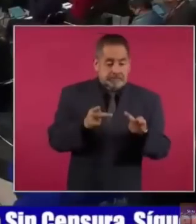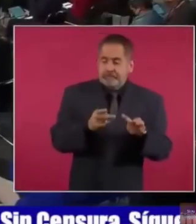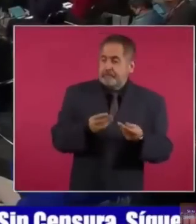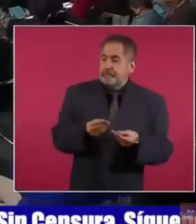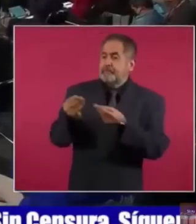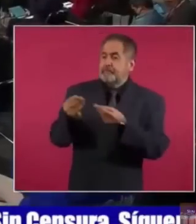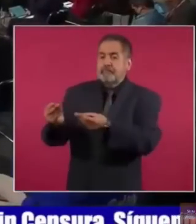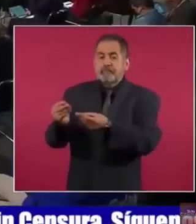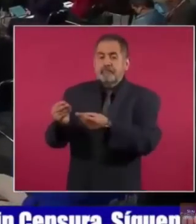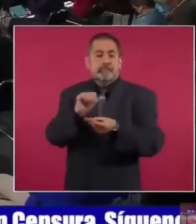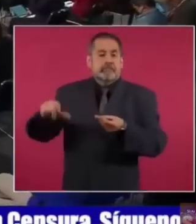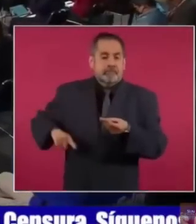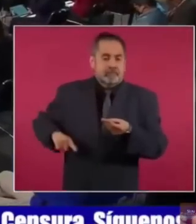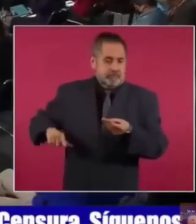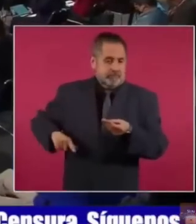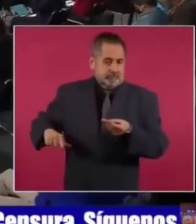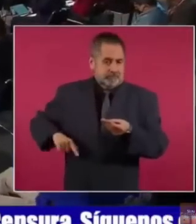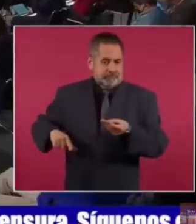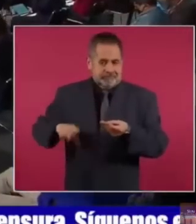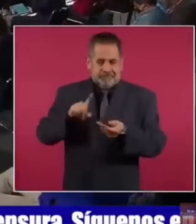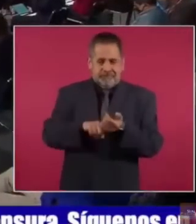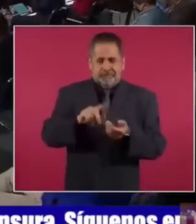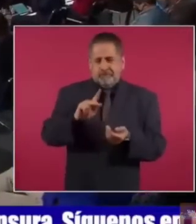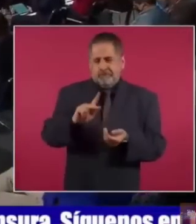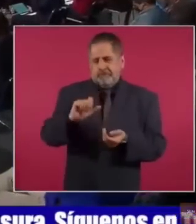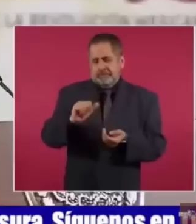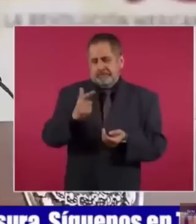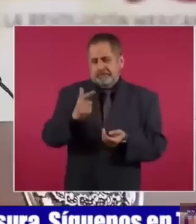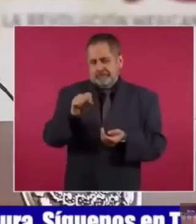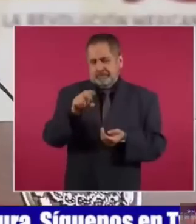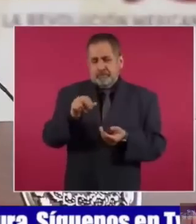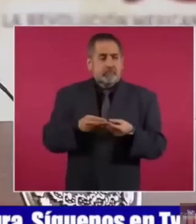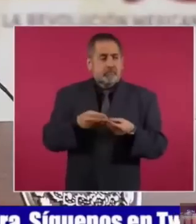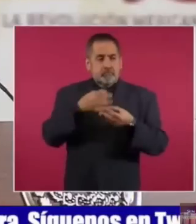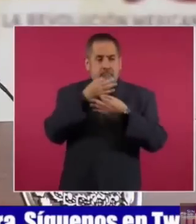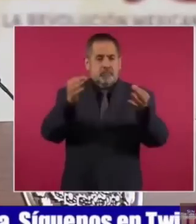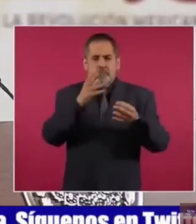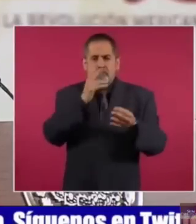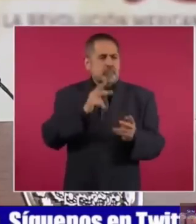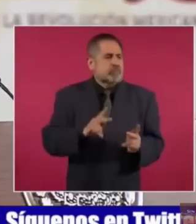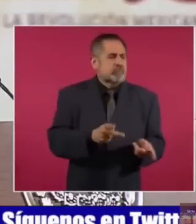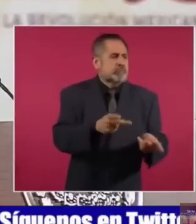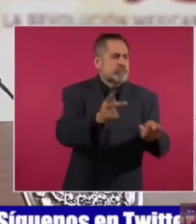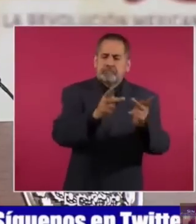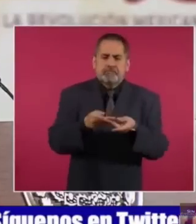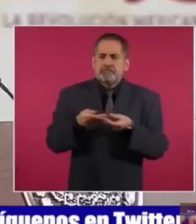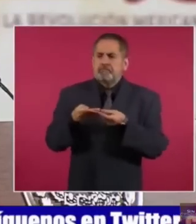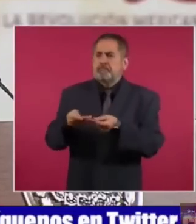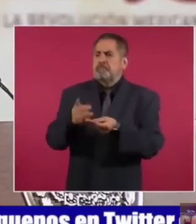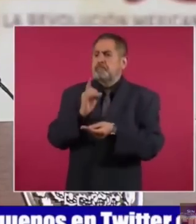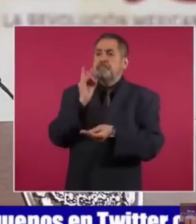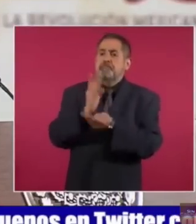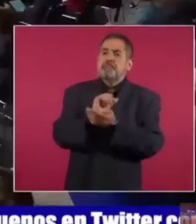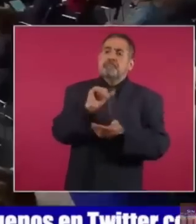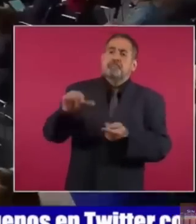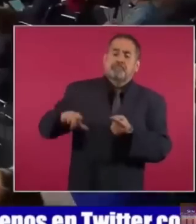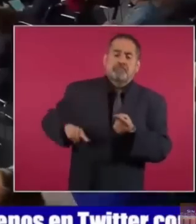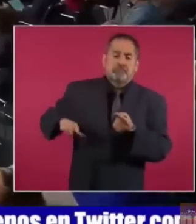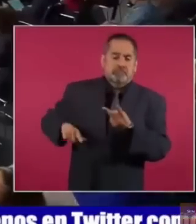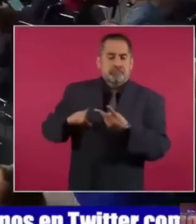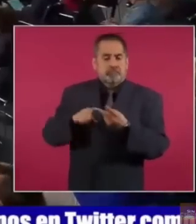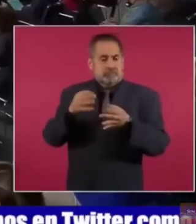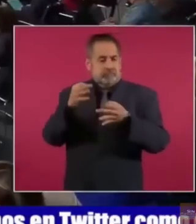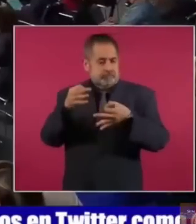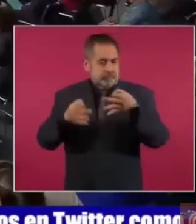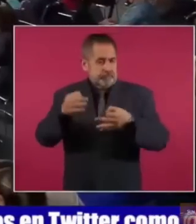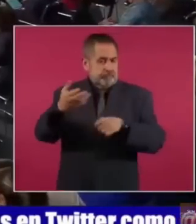pulcra, como neutral, cuando no lo es. Sí, han hecho grandes trabajos, pero también han cometido graves errores